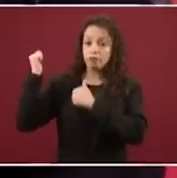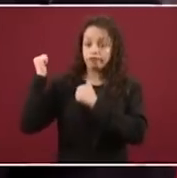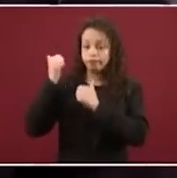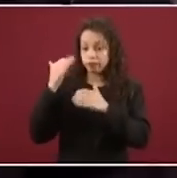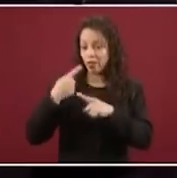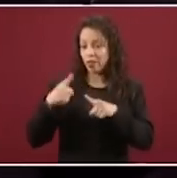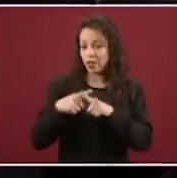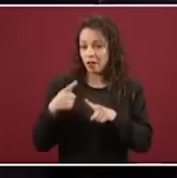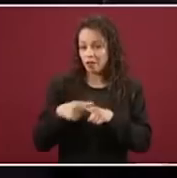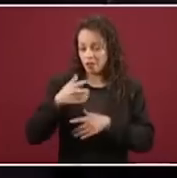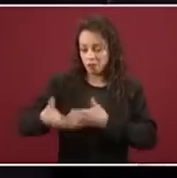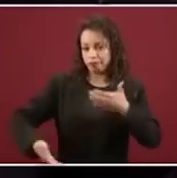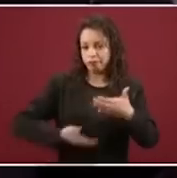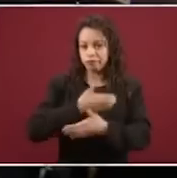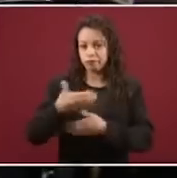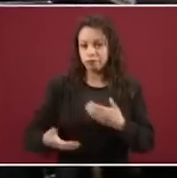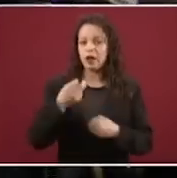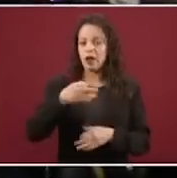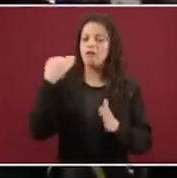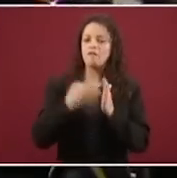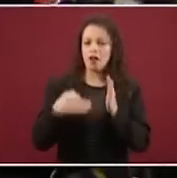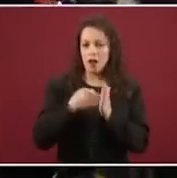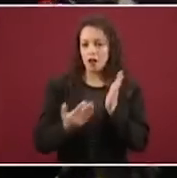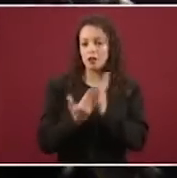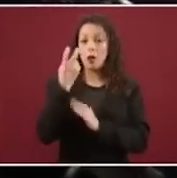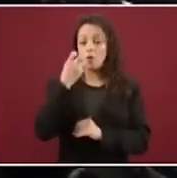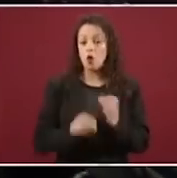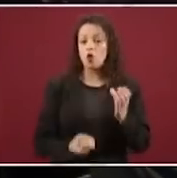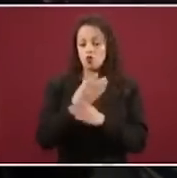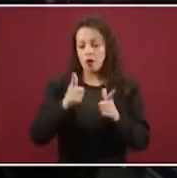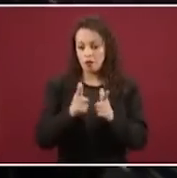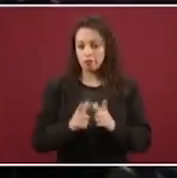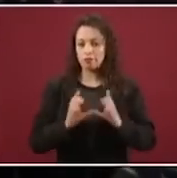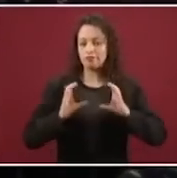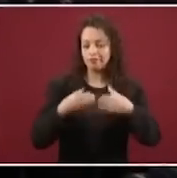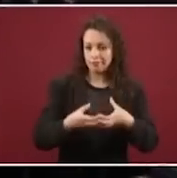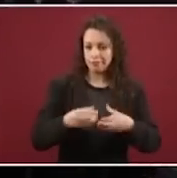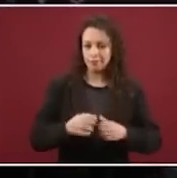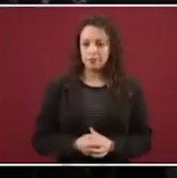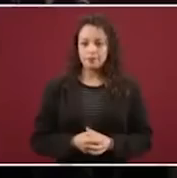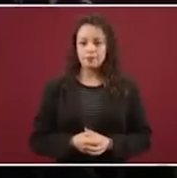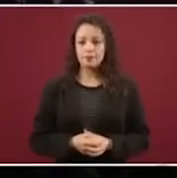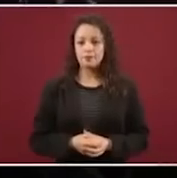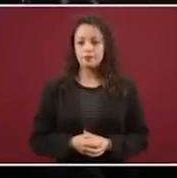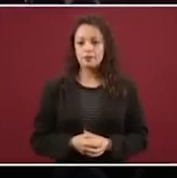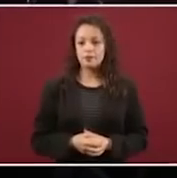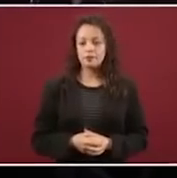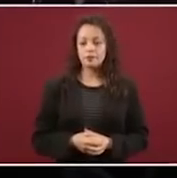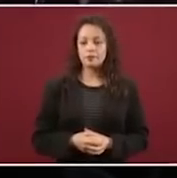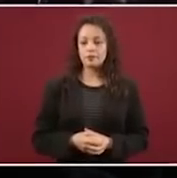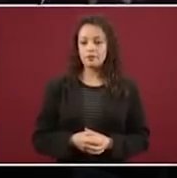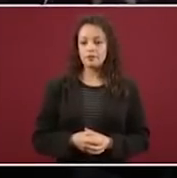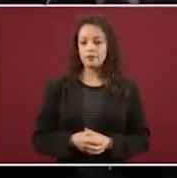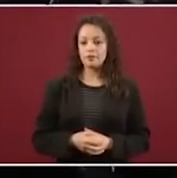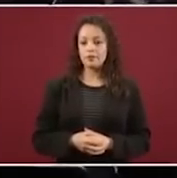eso se creó este gabinete. ¿Cuesta convencer a la inversión nacional? De crecimiento. No, no,